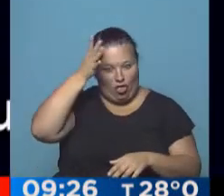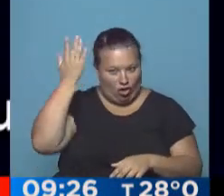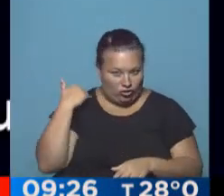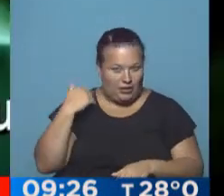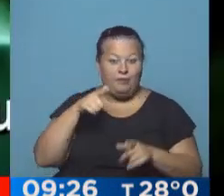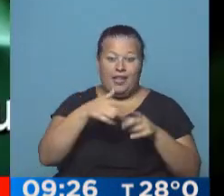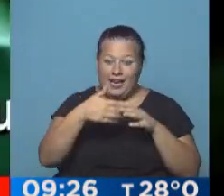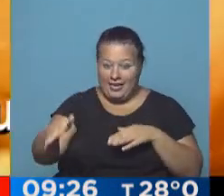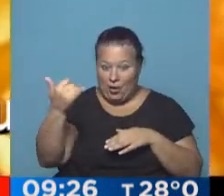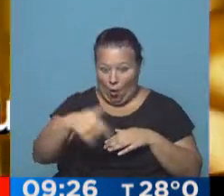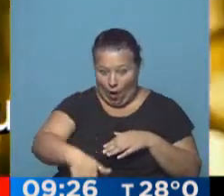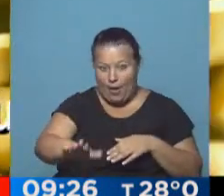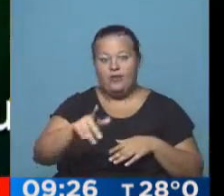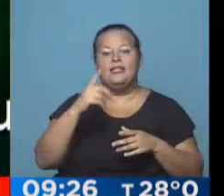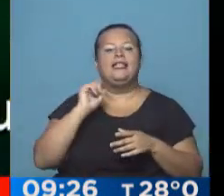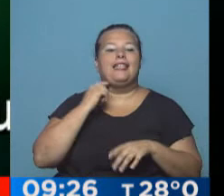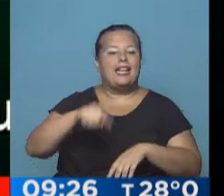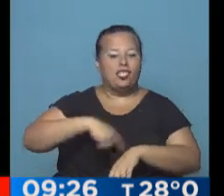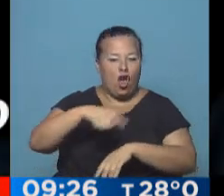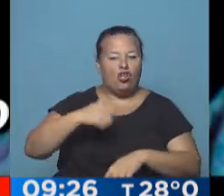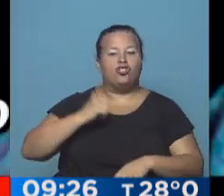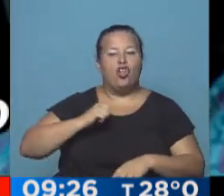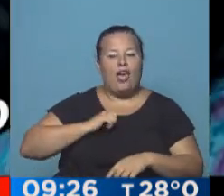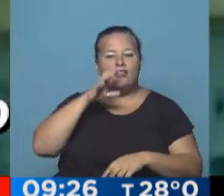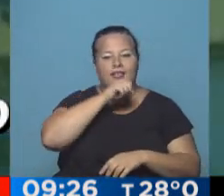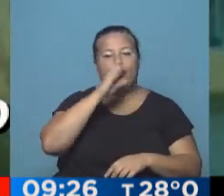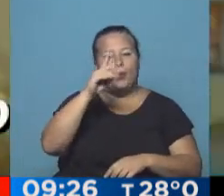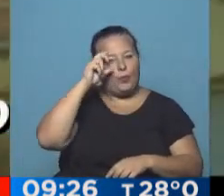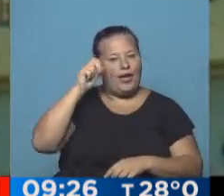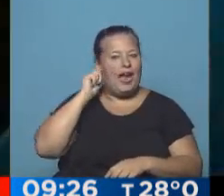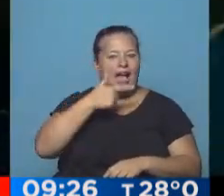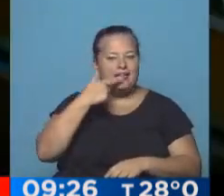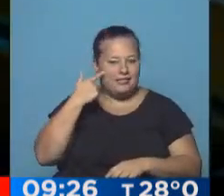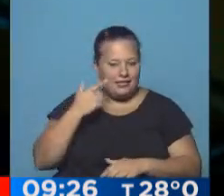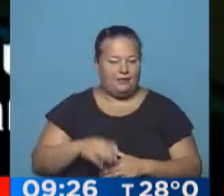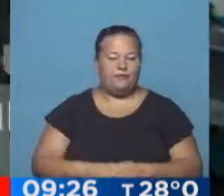a partir de este jueves llega 13 horas los soldados secretos de bengasi